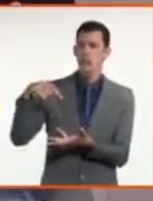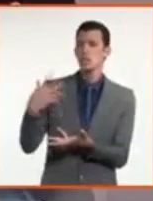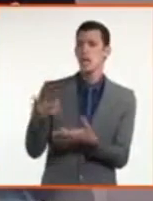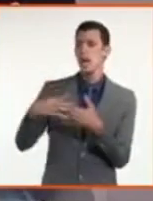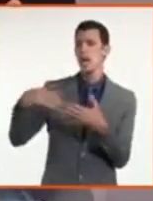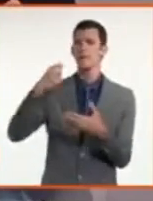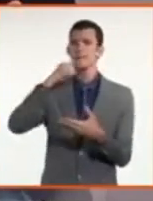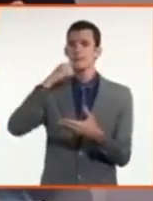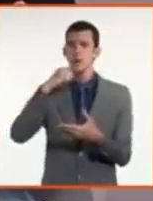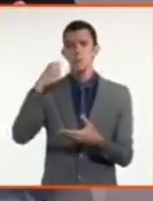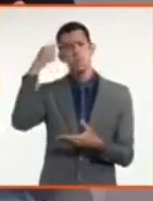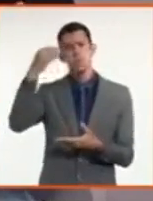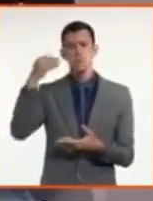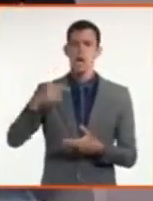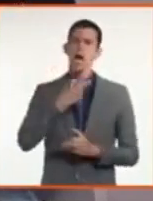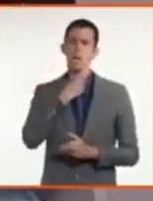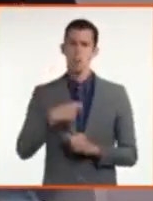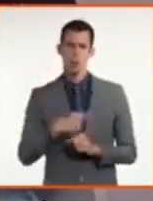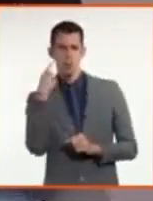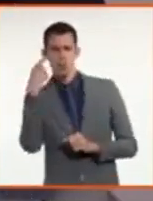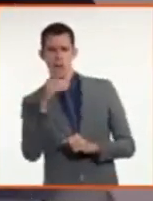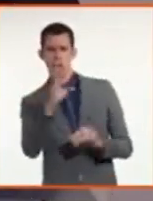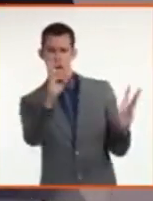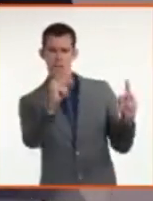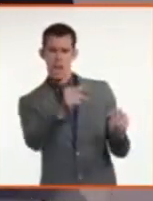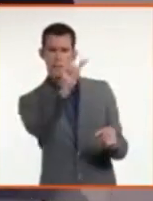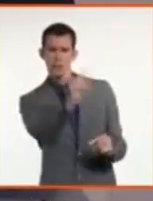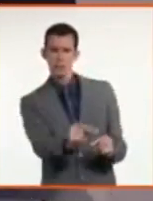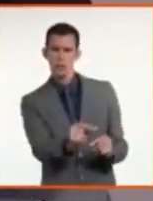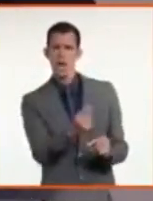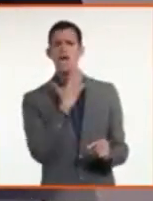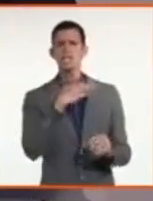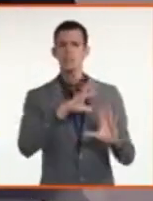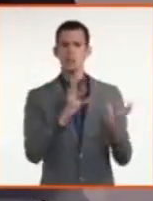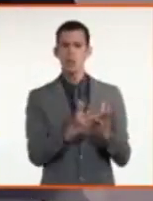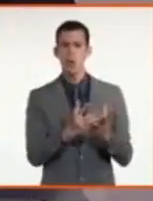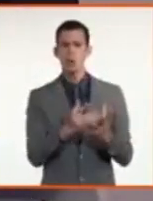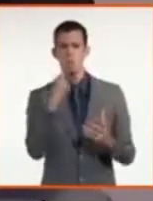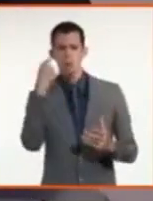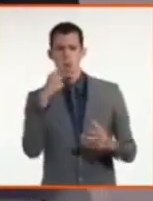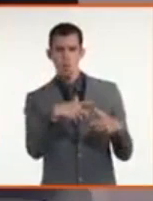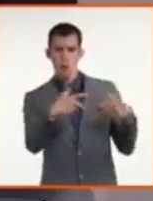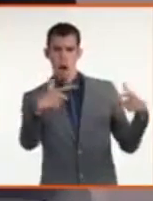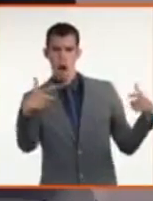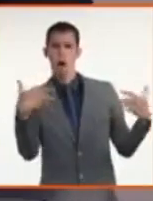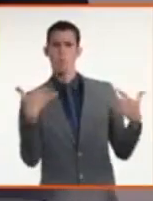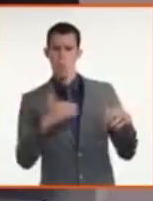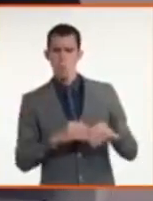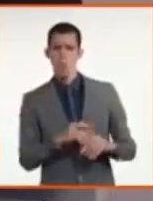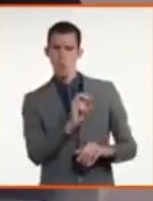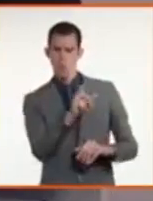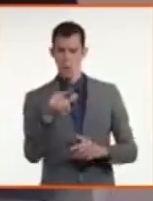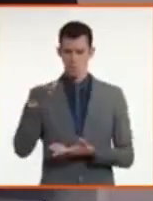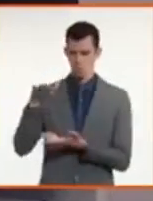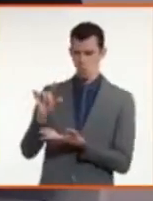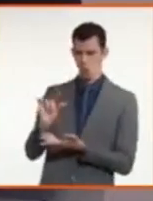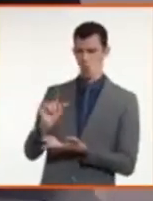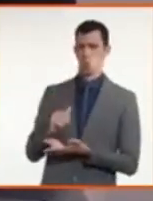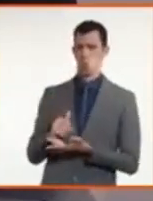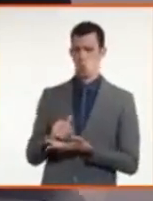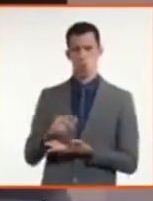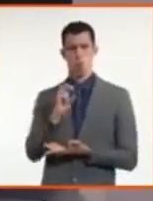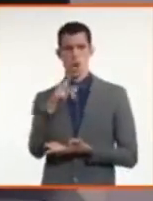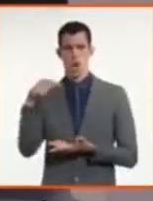el punto de ajuste del tipo cambio entonces mañana unos 120 después 135 después 138 y el tipo de cambio va ajustando